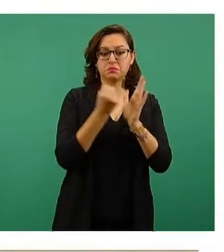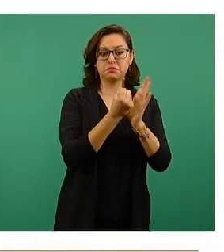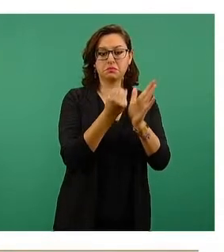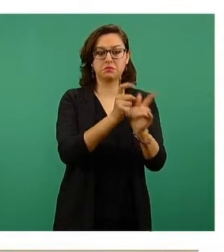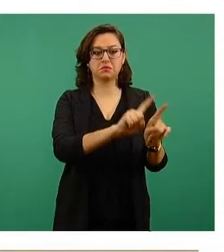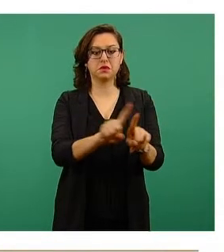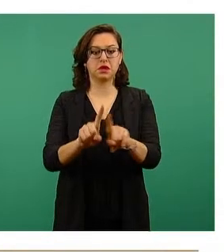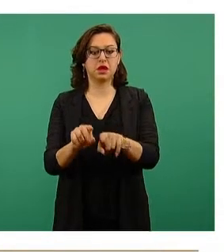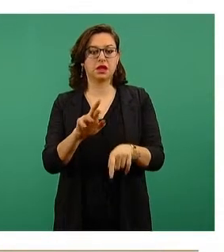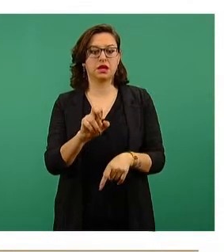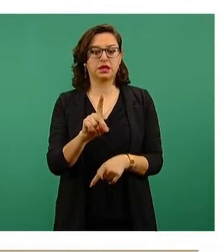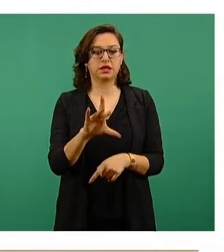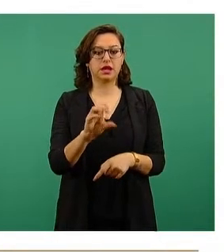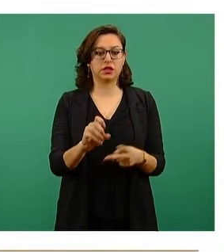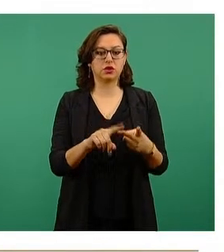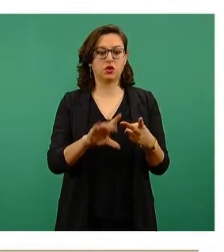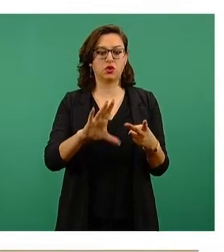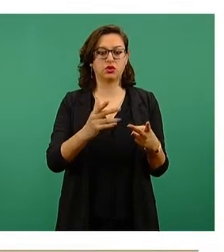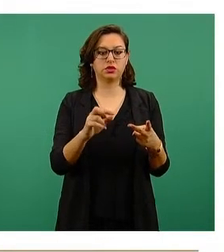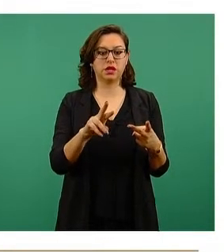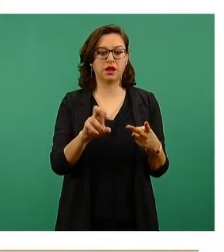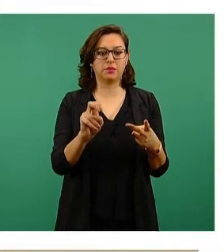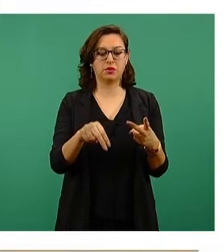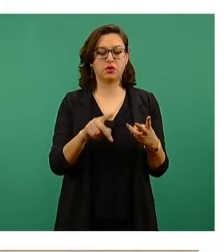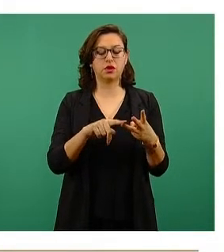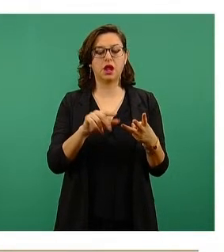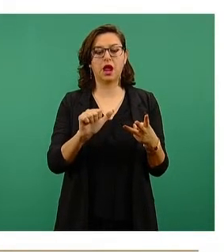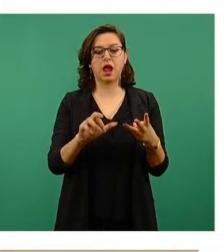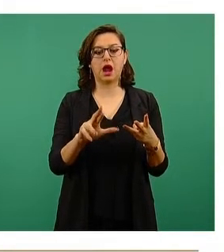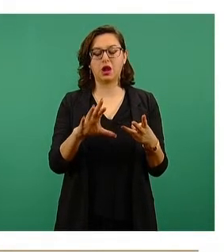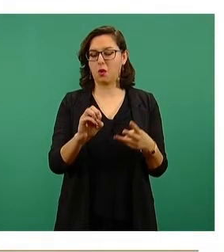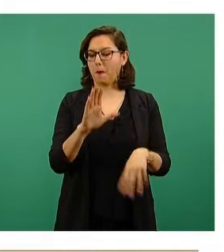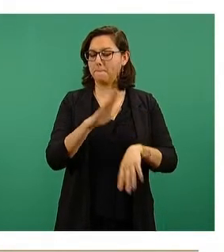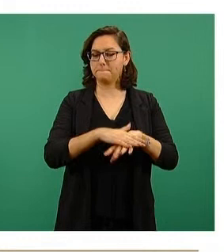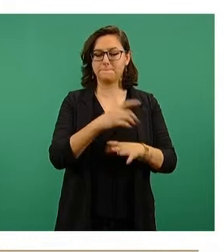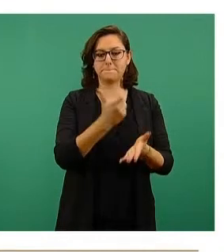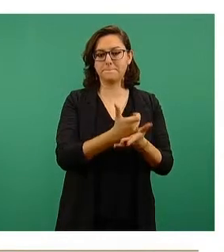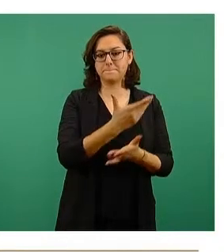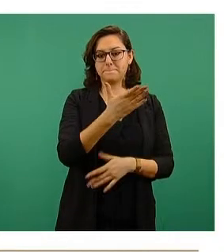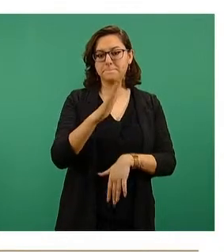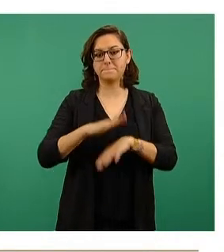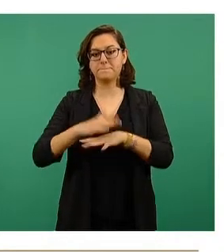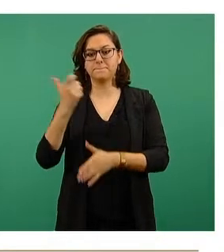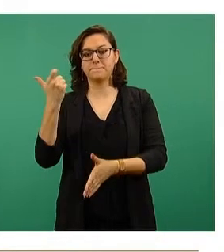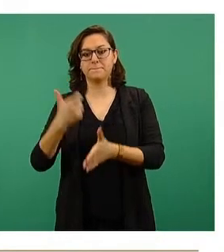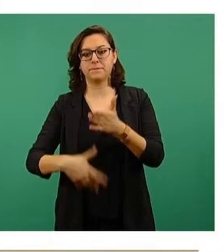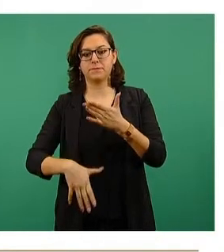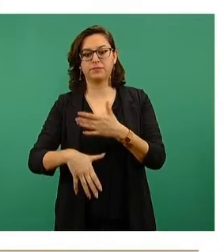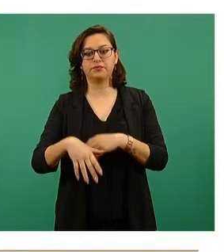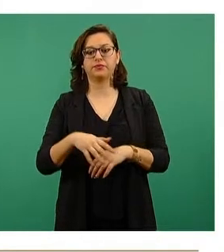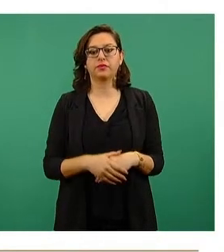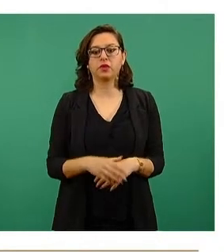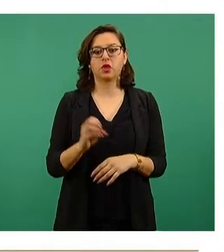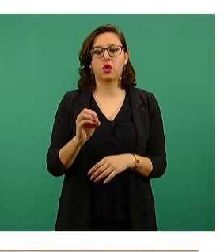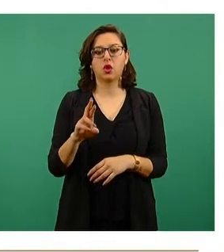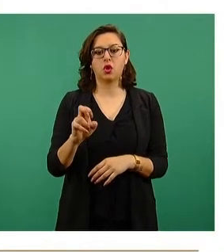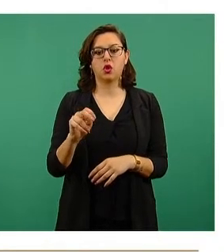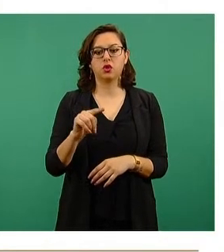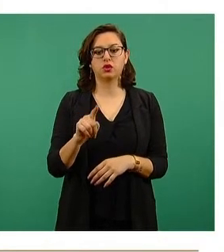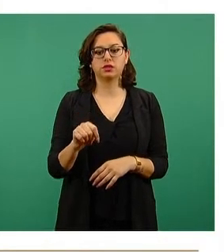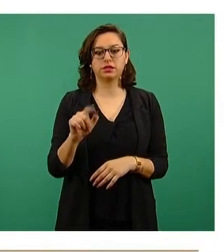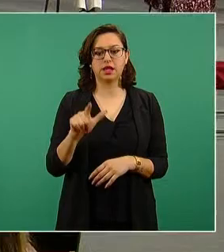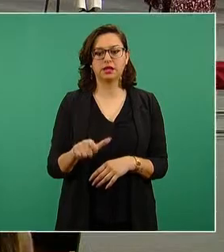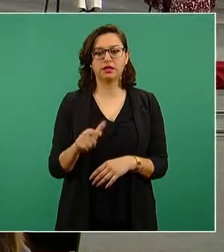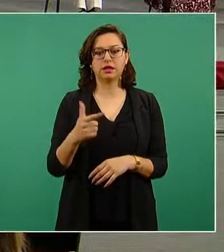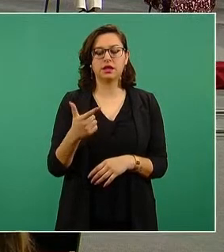Redco, Chevron y Arco fueron las más caras, mientras que las más económicas fueron Orsan, ExxonMobil y G500.